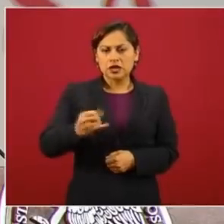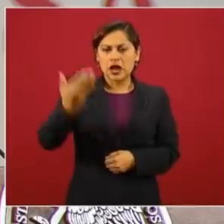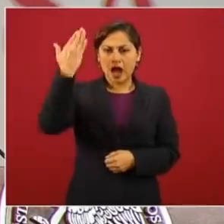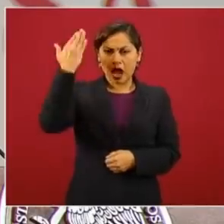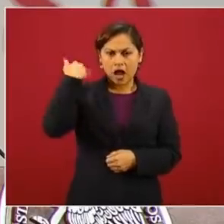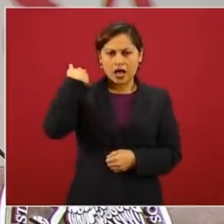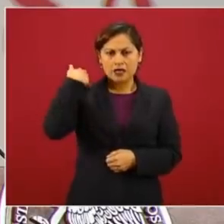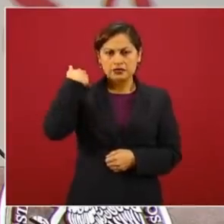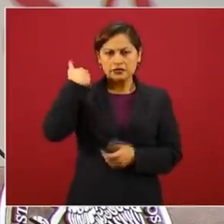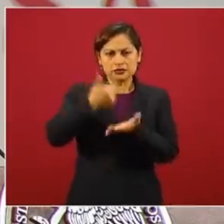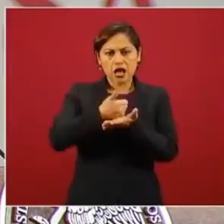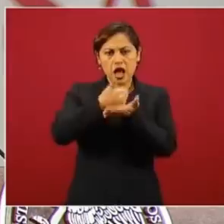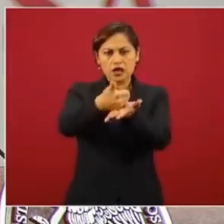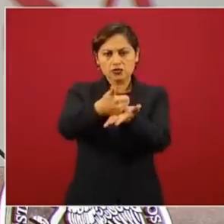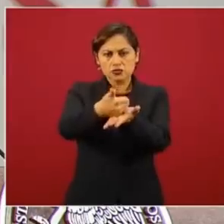saqueo.